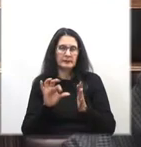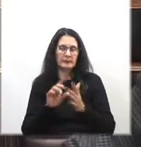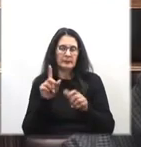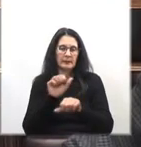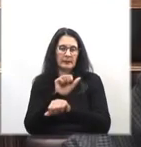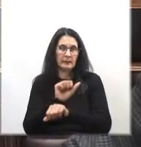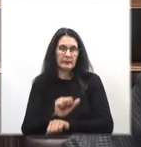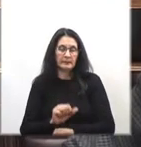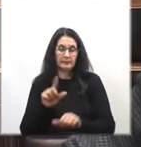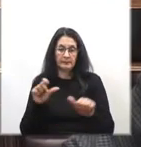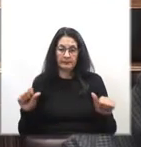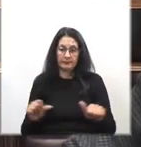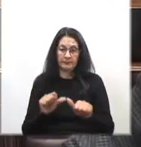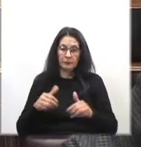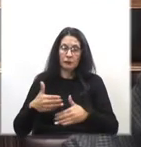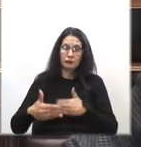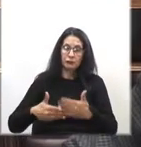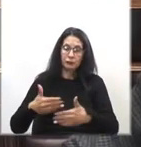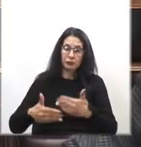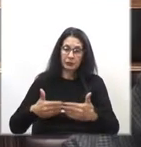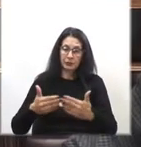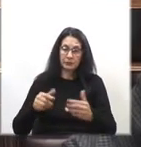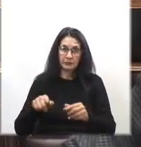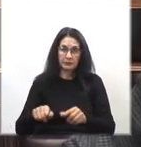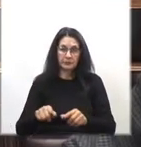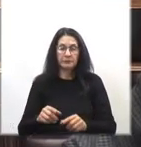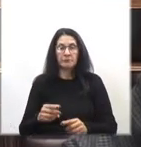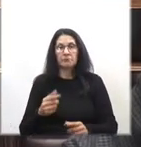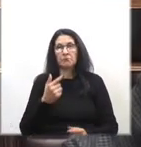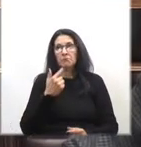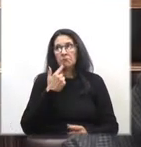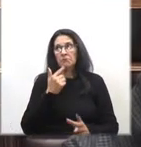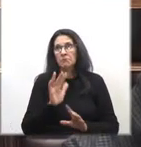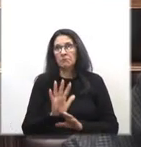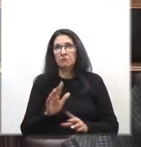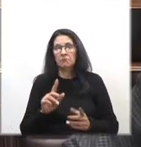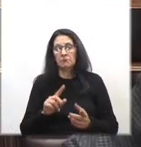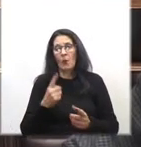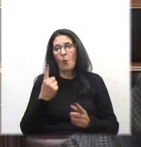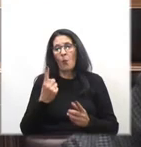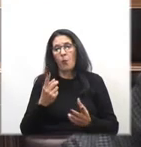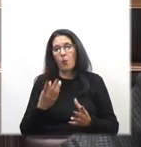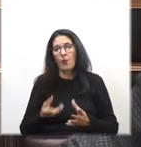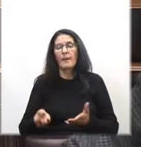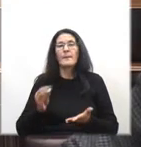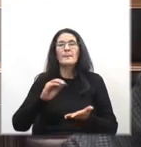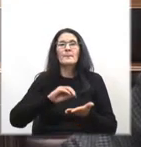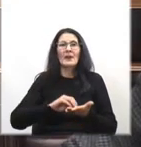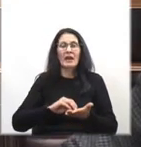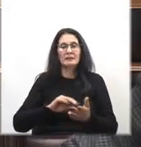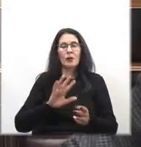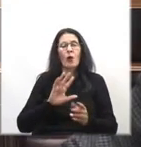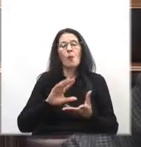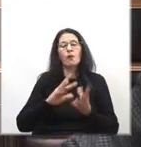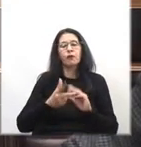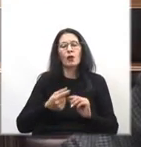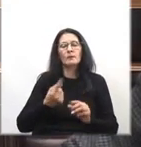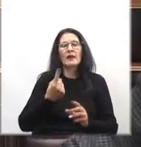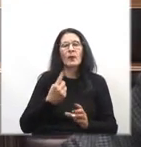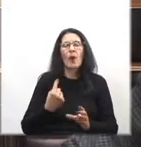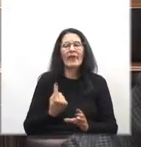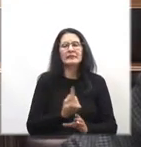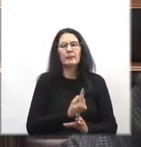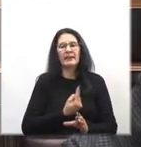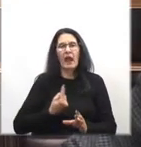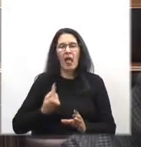que con su actual funcionamiento se convierte en una vuelta más del espiral de violencia y de